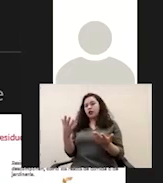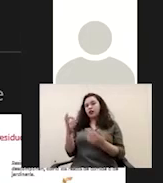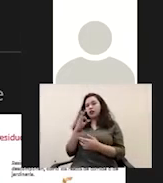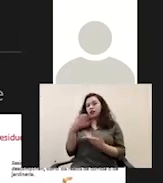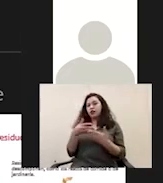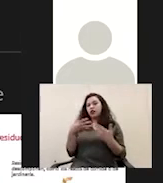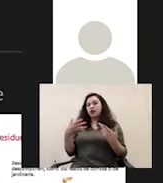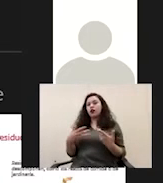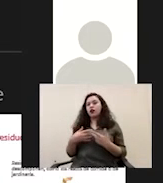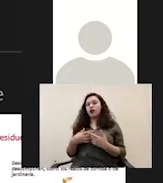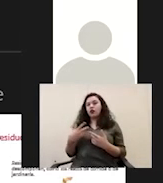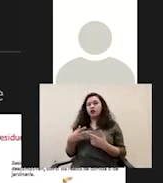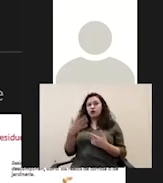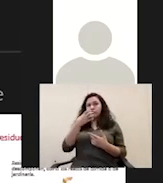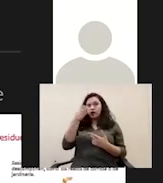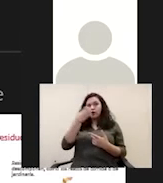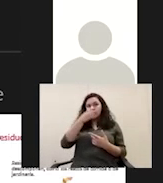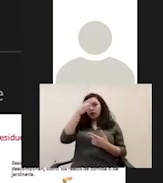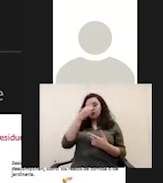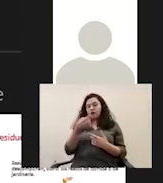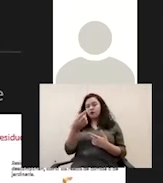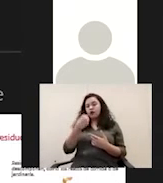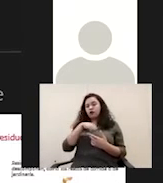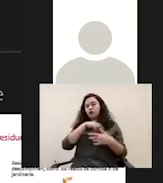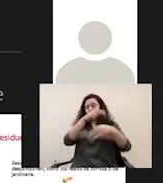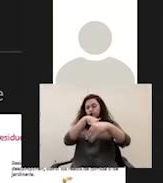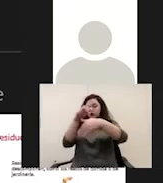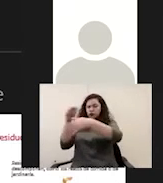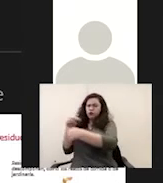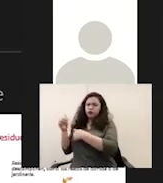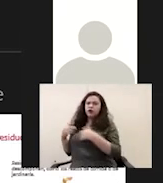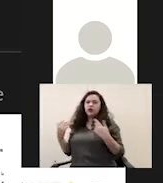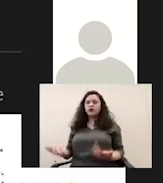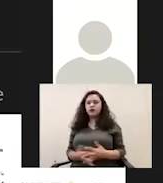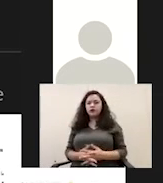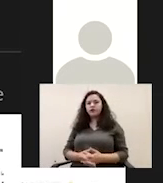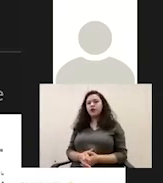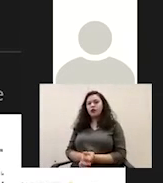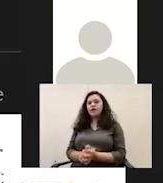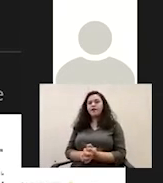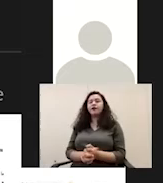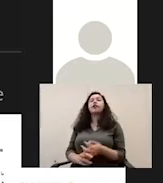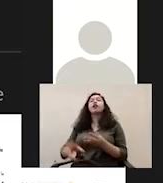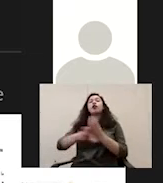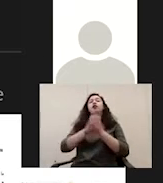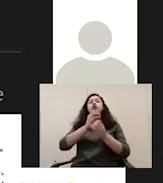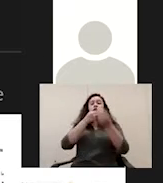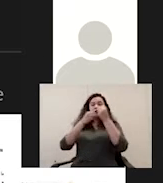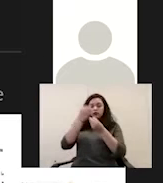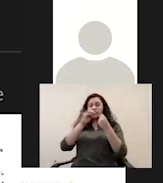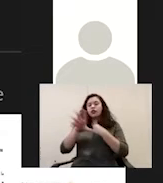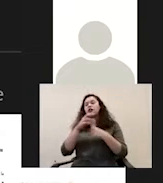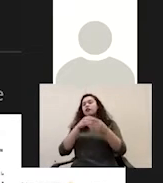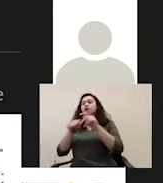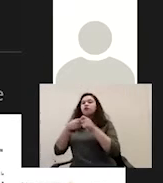la escuela a recolectar residuos orgánicos o inorgánicos.